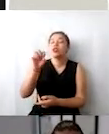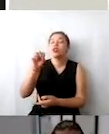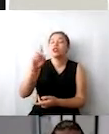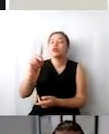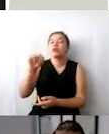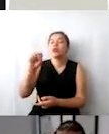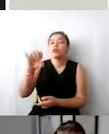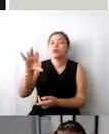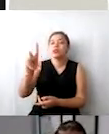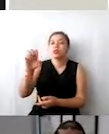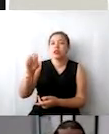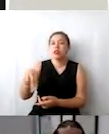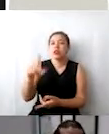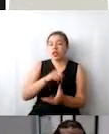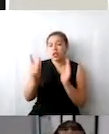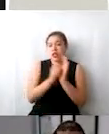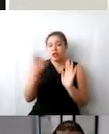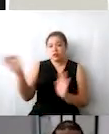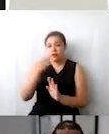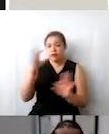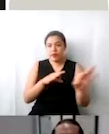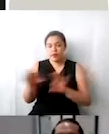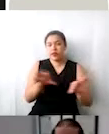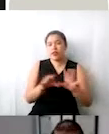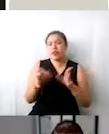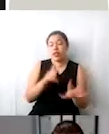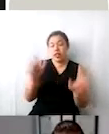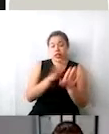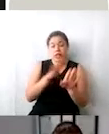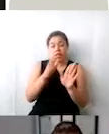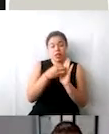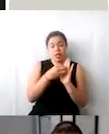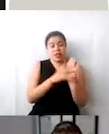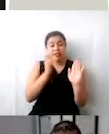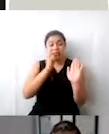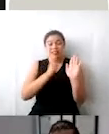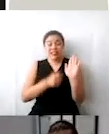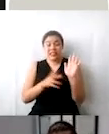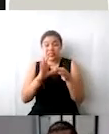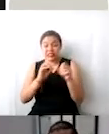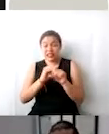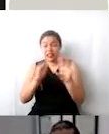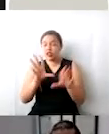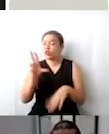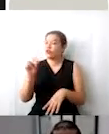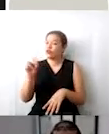del Trabajo en la reforma no dice qué es poner a disposición. Dice que la subcontratación de personal